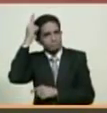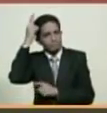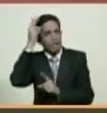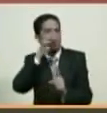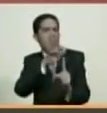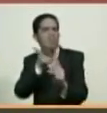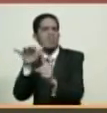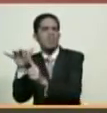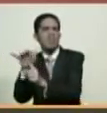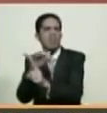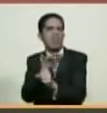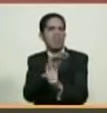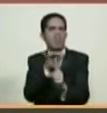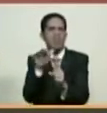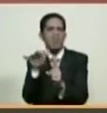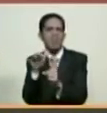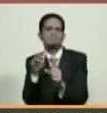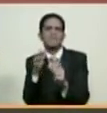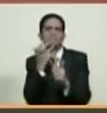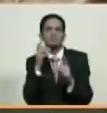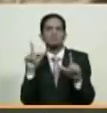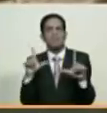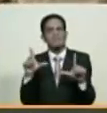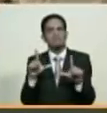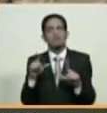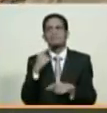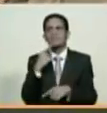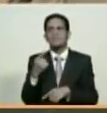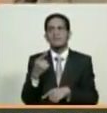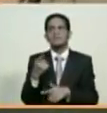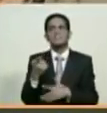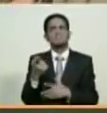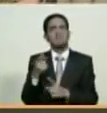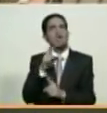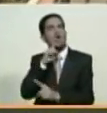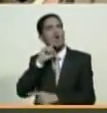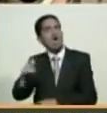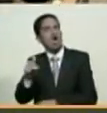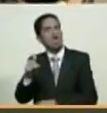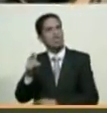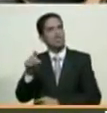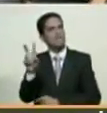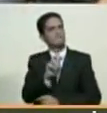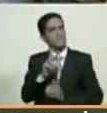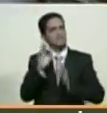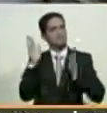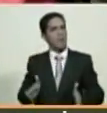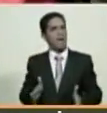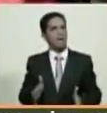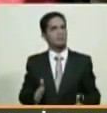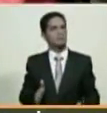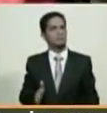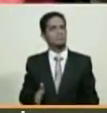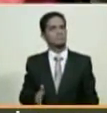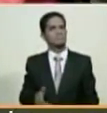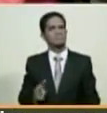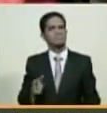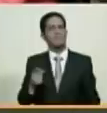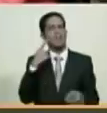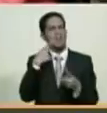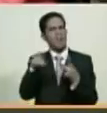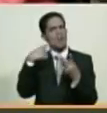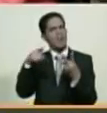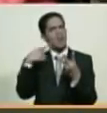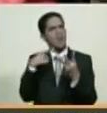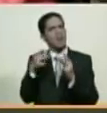que fomentan a través de medios de comunicación el odio hacia los venezolanos y hacia las venezolanas, Diana, que hablan barbaridades de la mujer